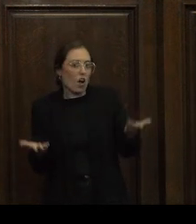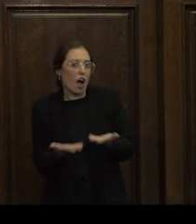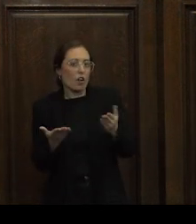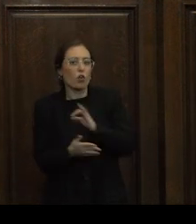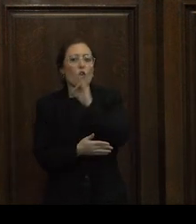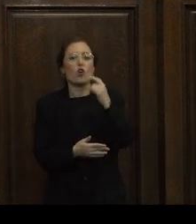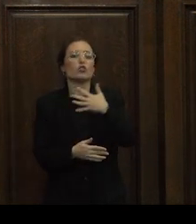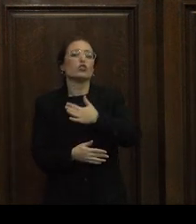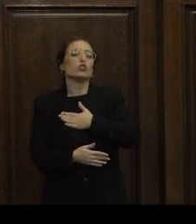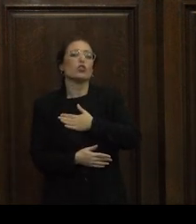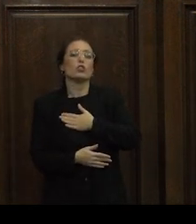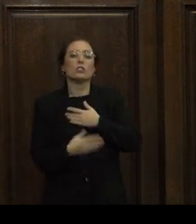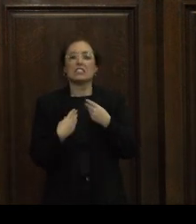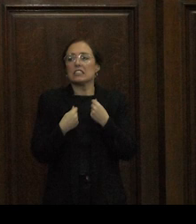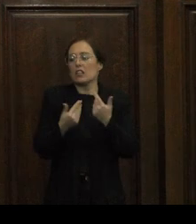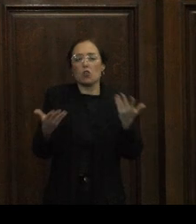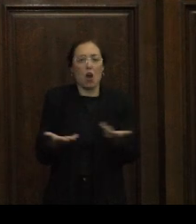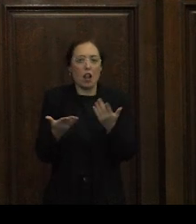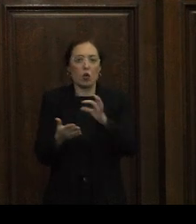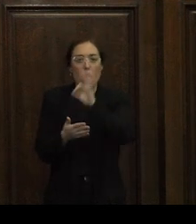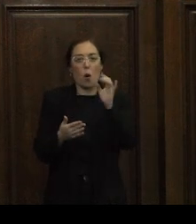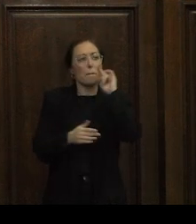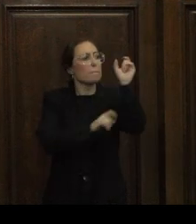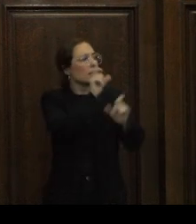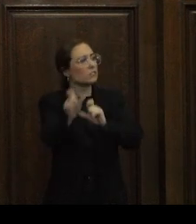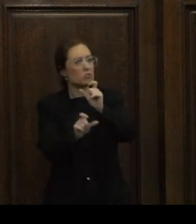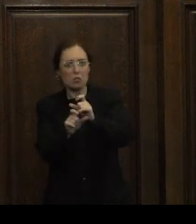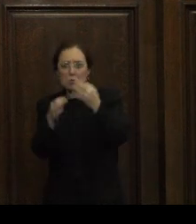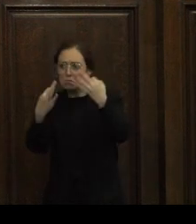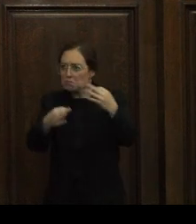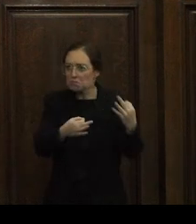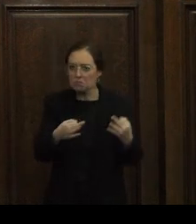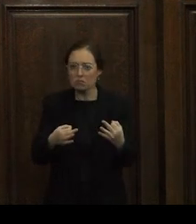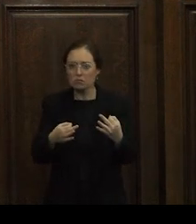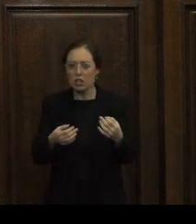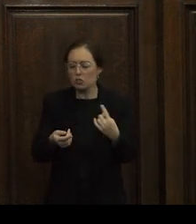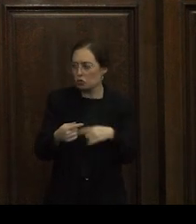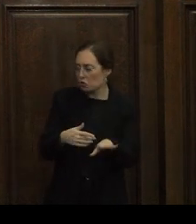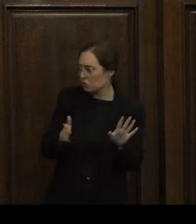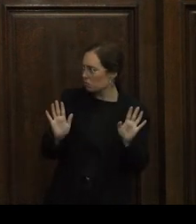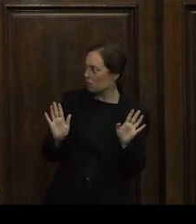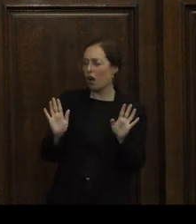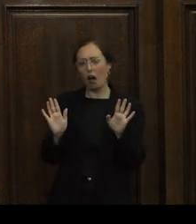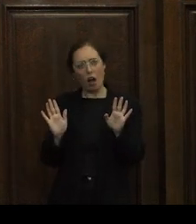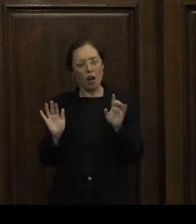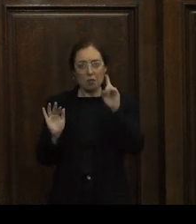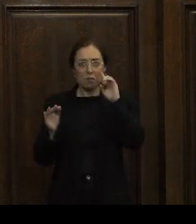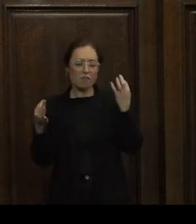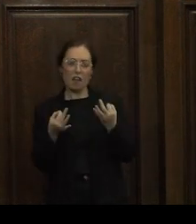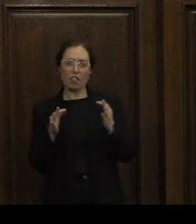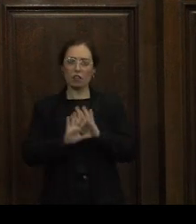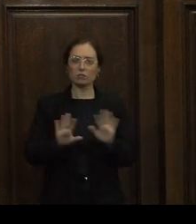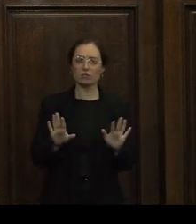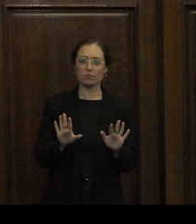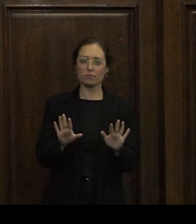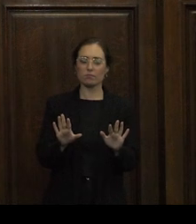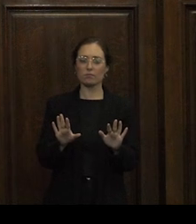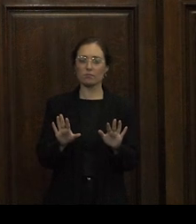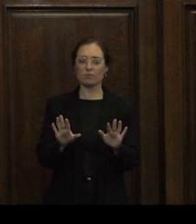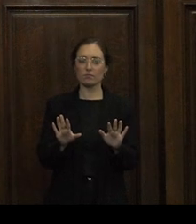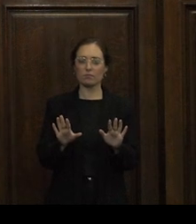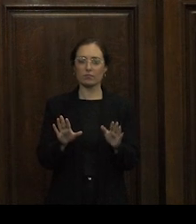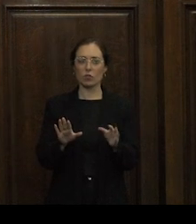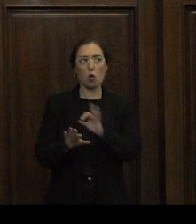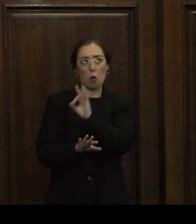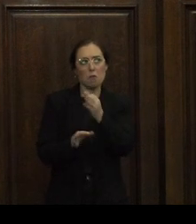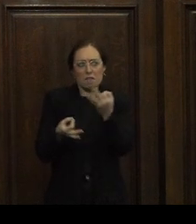quiero algo, y mis amigos y seguidores lo creen también, por lo tanto, ¿por qué no? Es verdad.